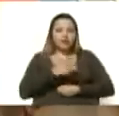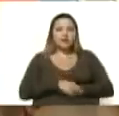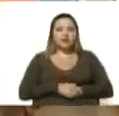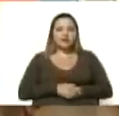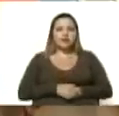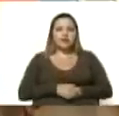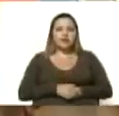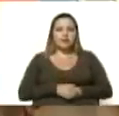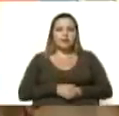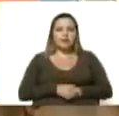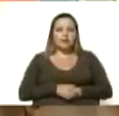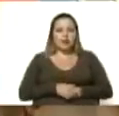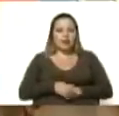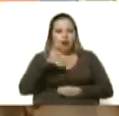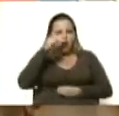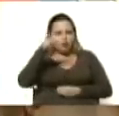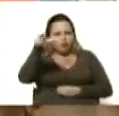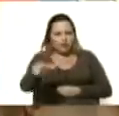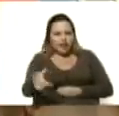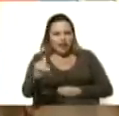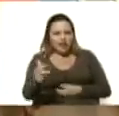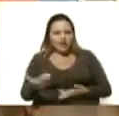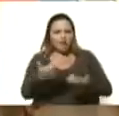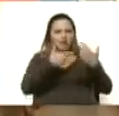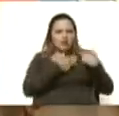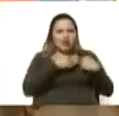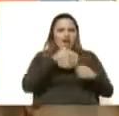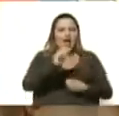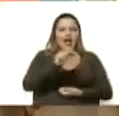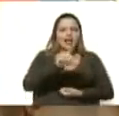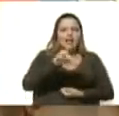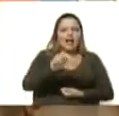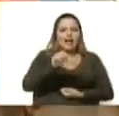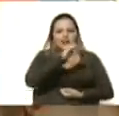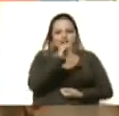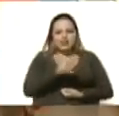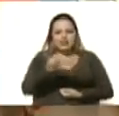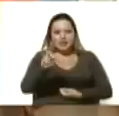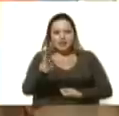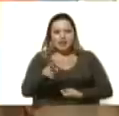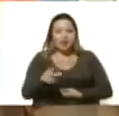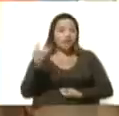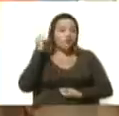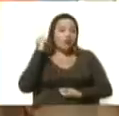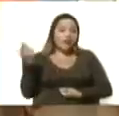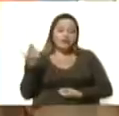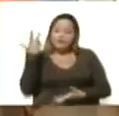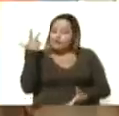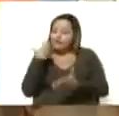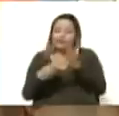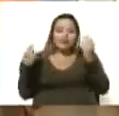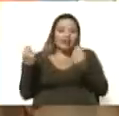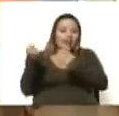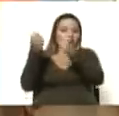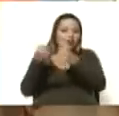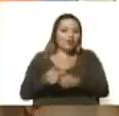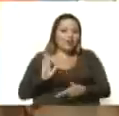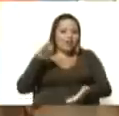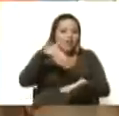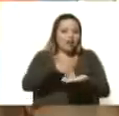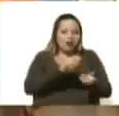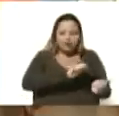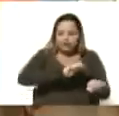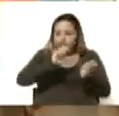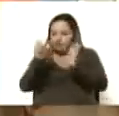fue designado gerente de Alcaza, etcétera, ella de pronto desaparece de Aragua y se